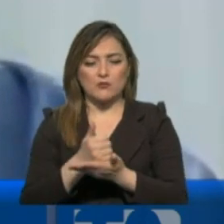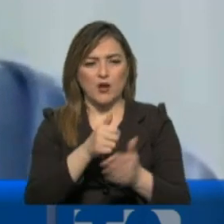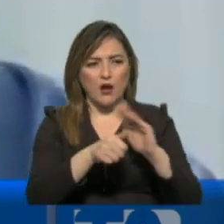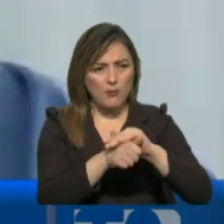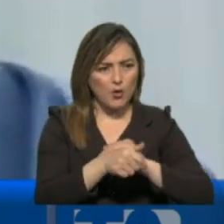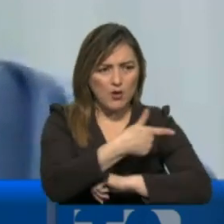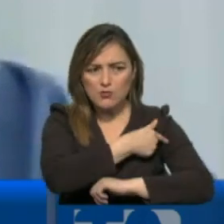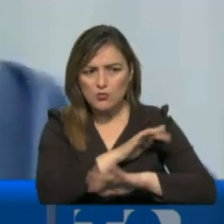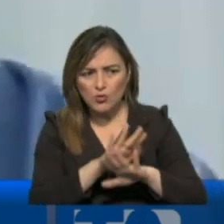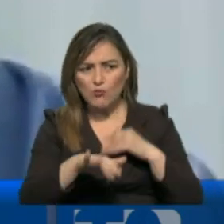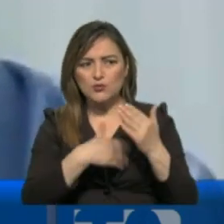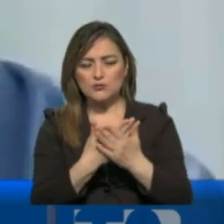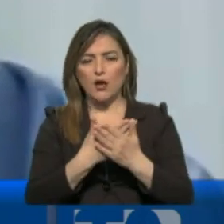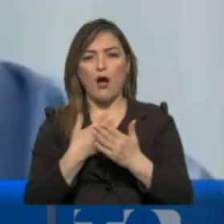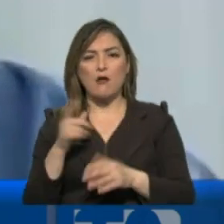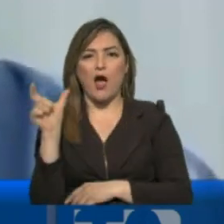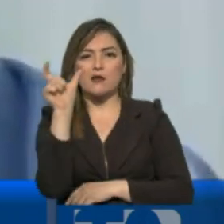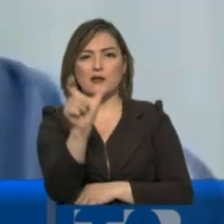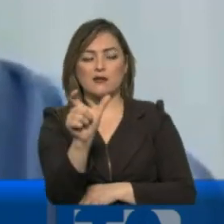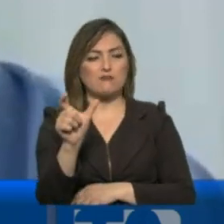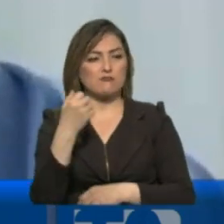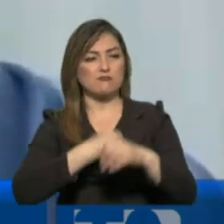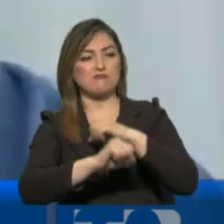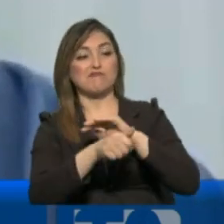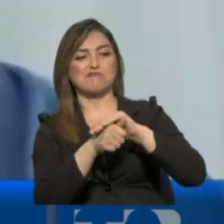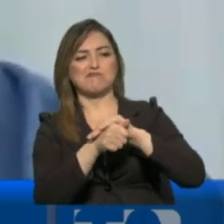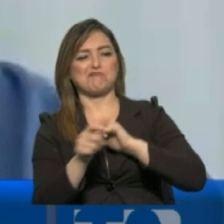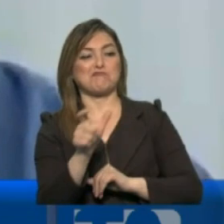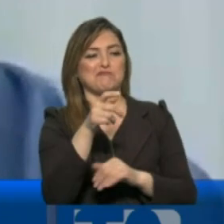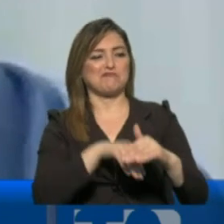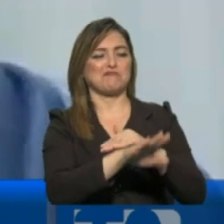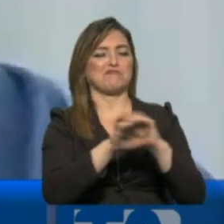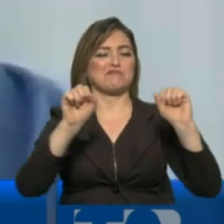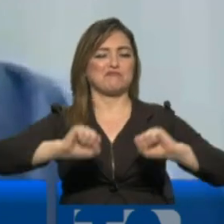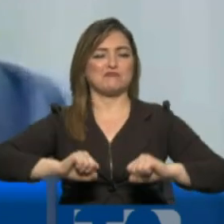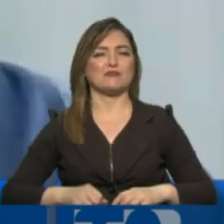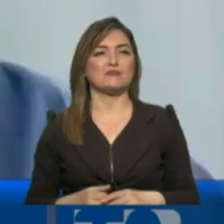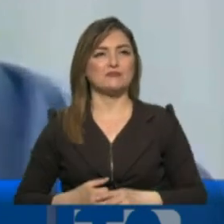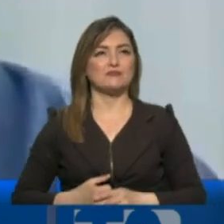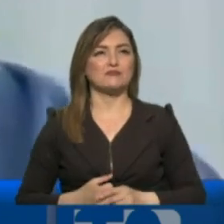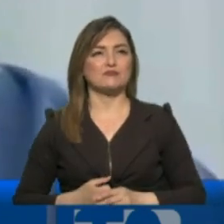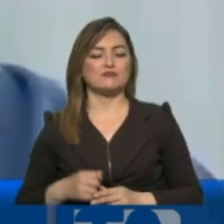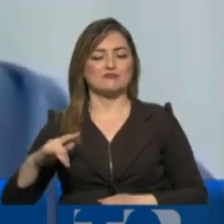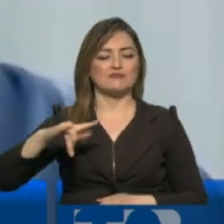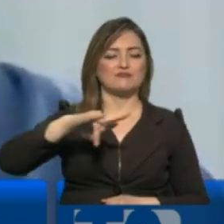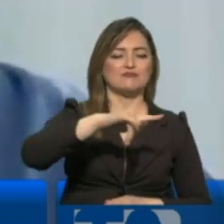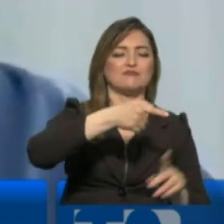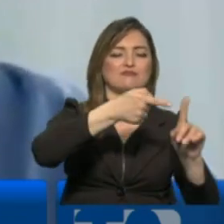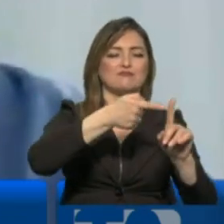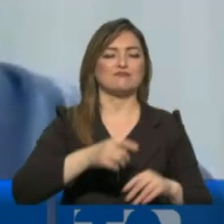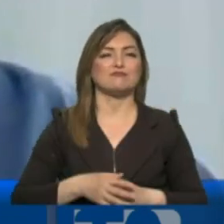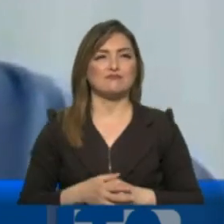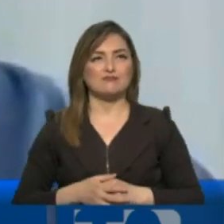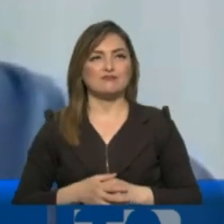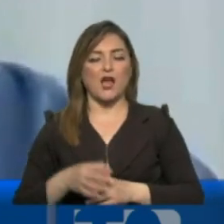y una alternativa positiva el viajar a Galápagos, también considerando de que ellos tienen vuelos casi directos a Galápagos solamente con una